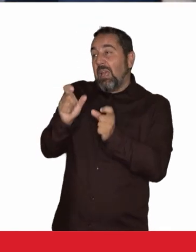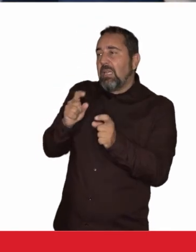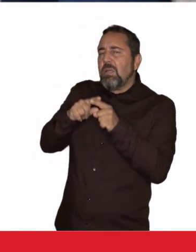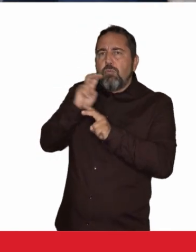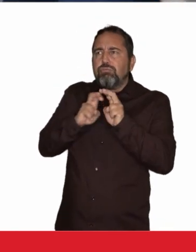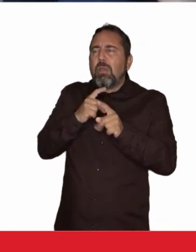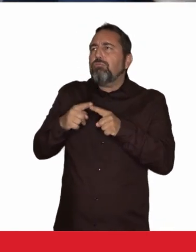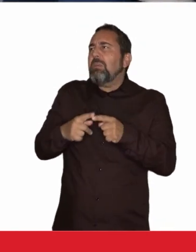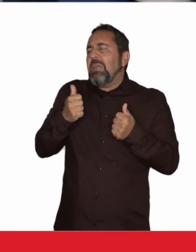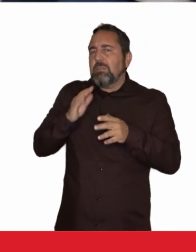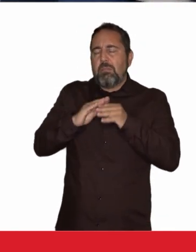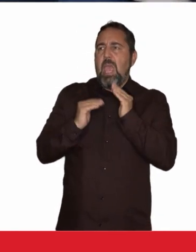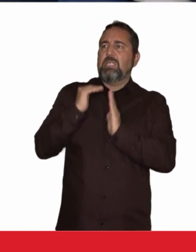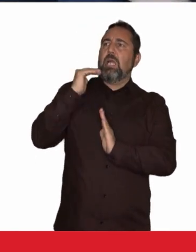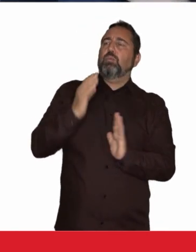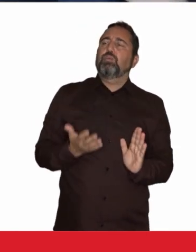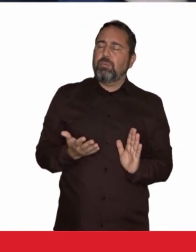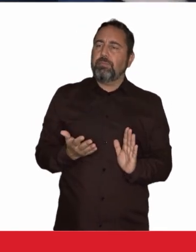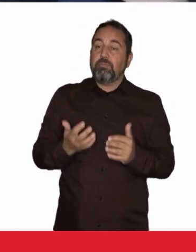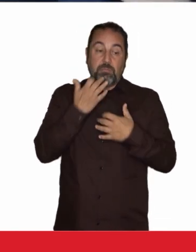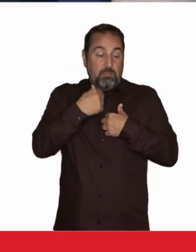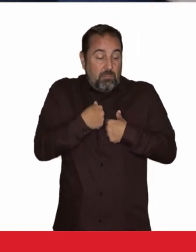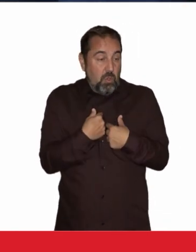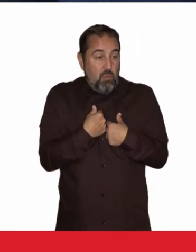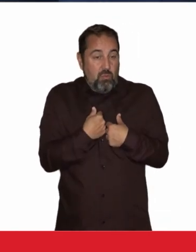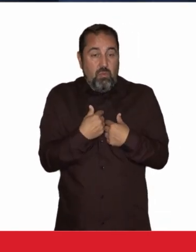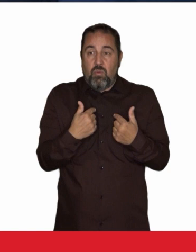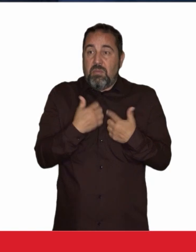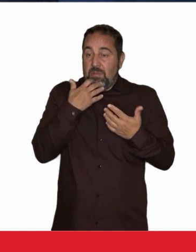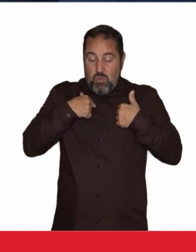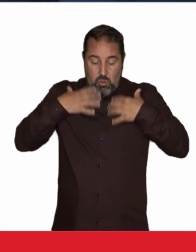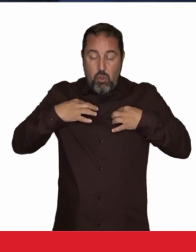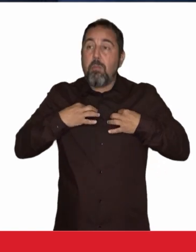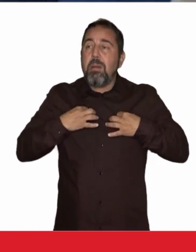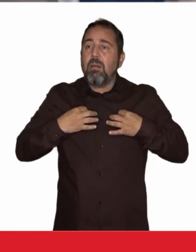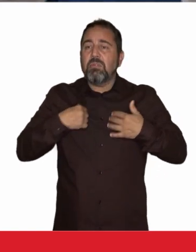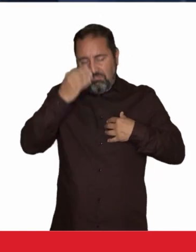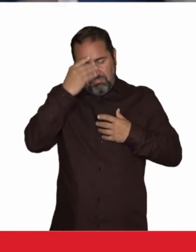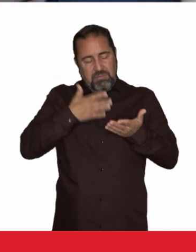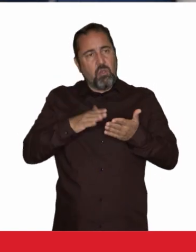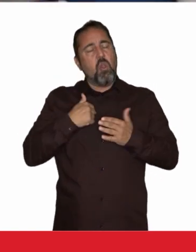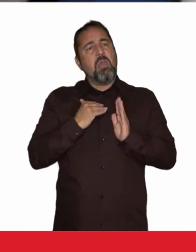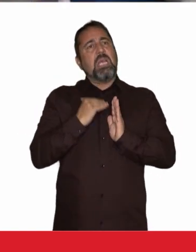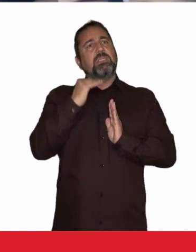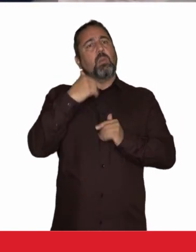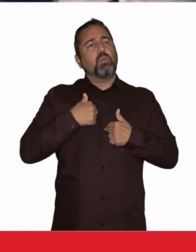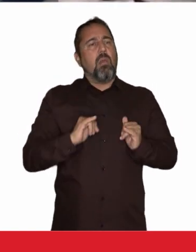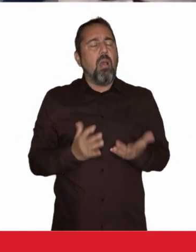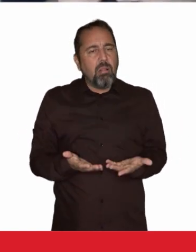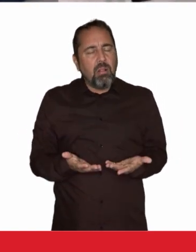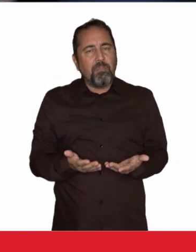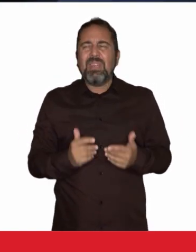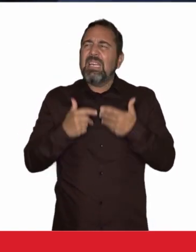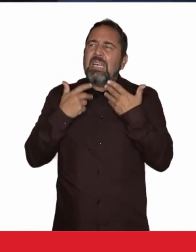a acompañar al emprendimiento. Hay otra gente que busca cosas más de estatus, ¿sí? Yo, por el hecho de llevar esta